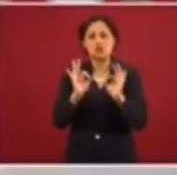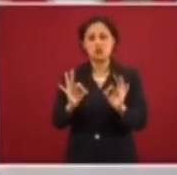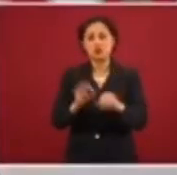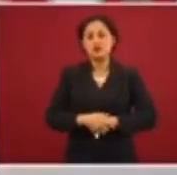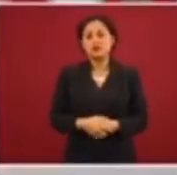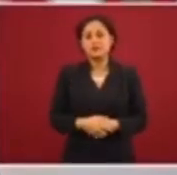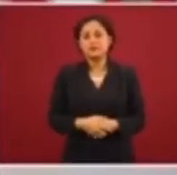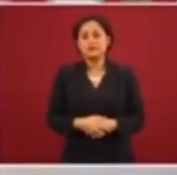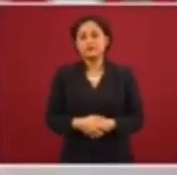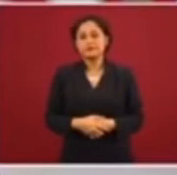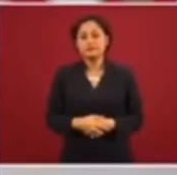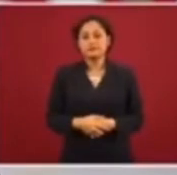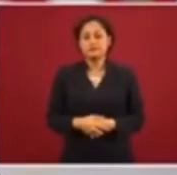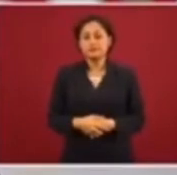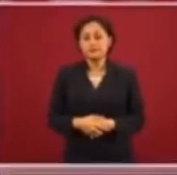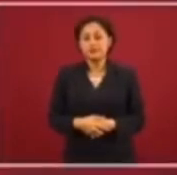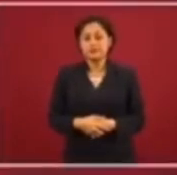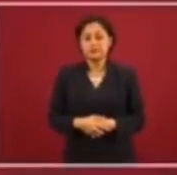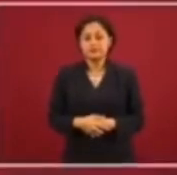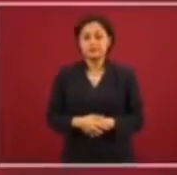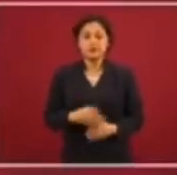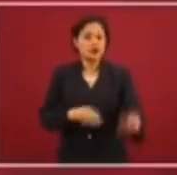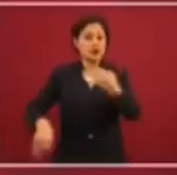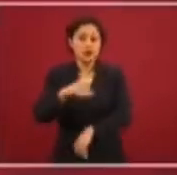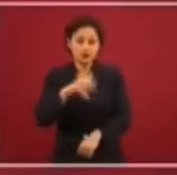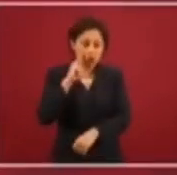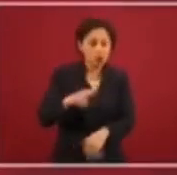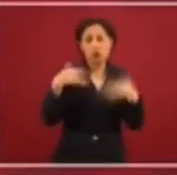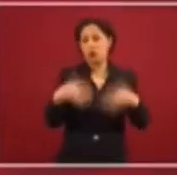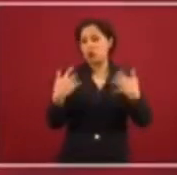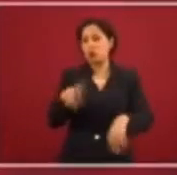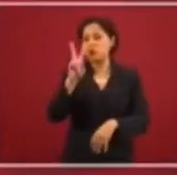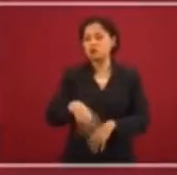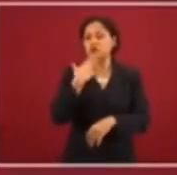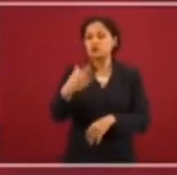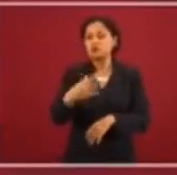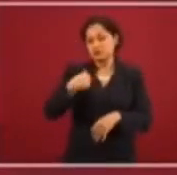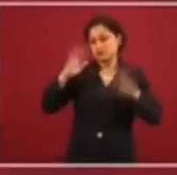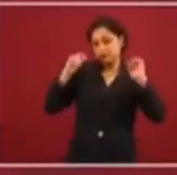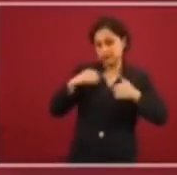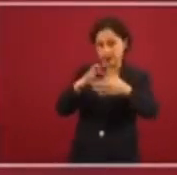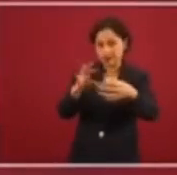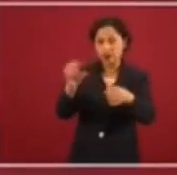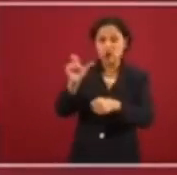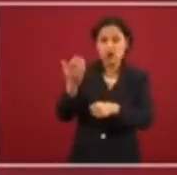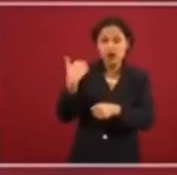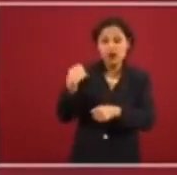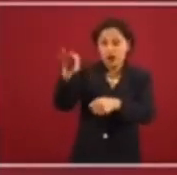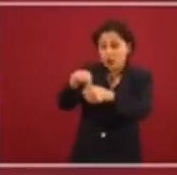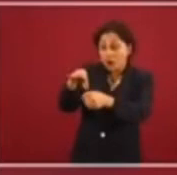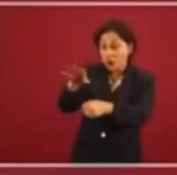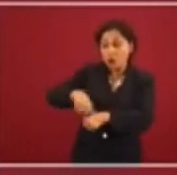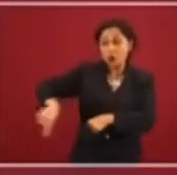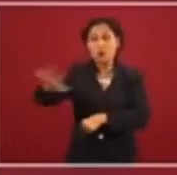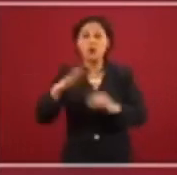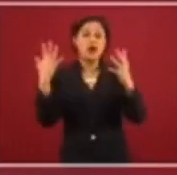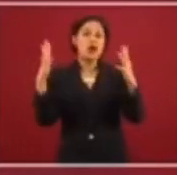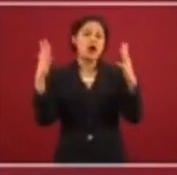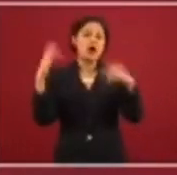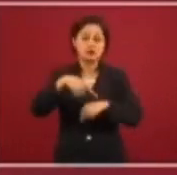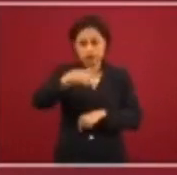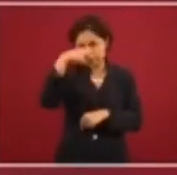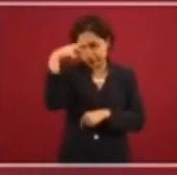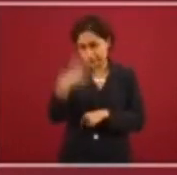bueno, reconocido por todos. Nada más les comento que cuando se votó hubo aplausos para